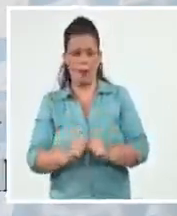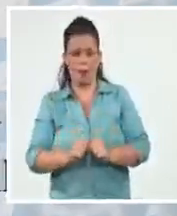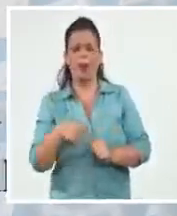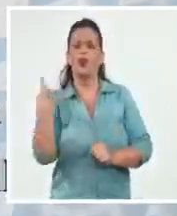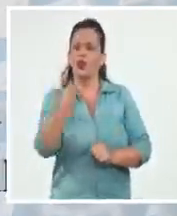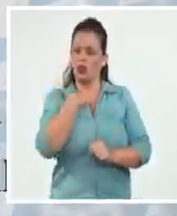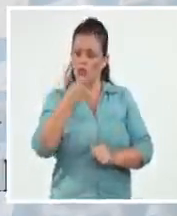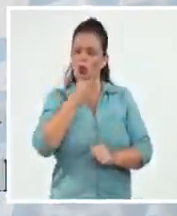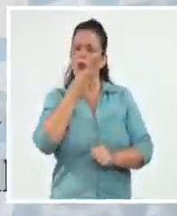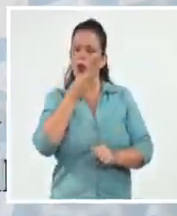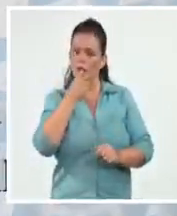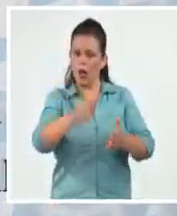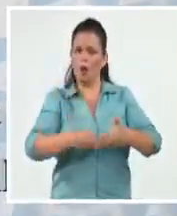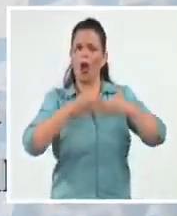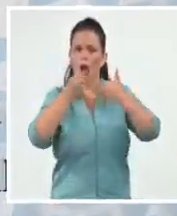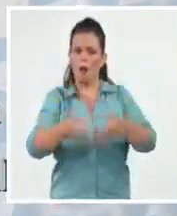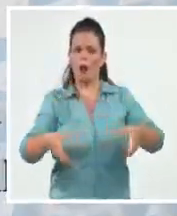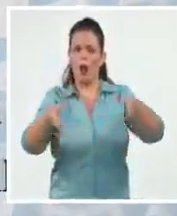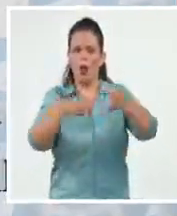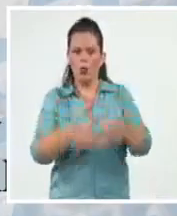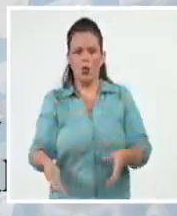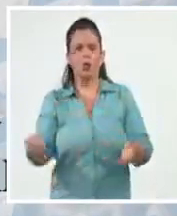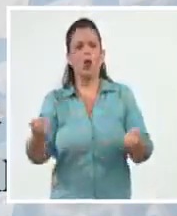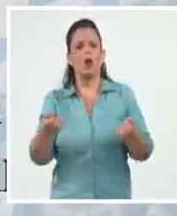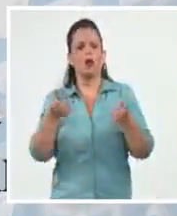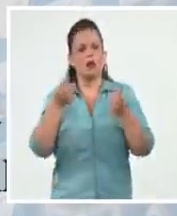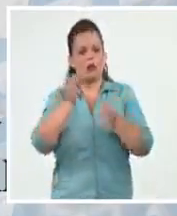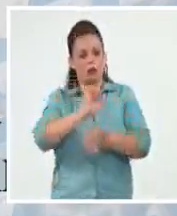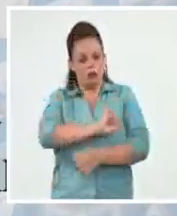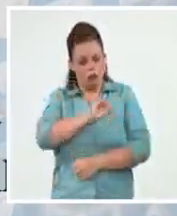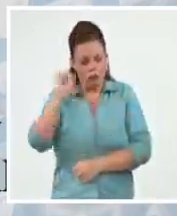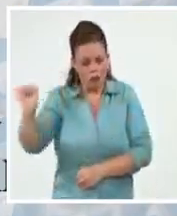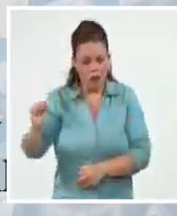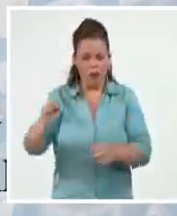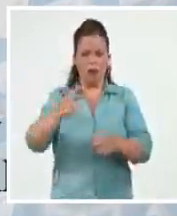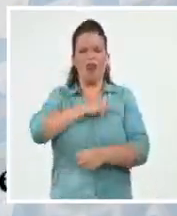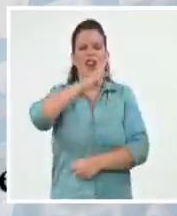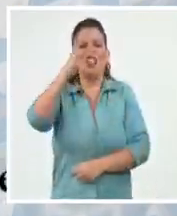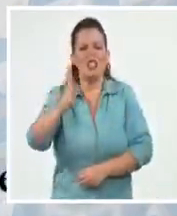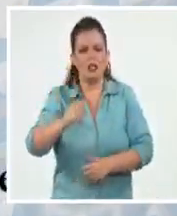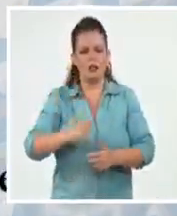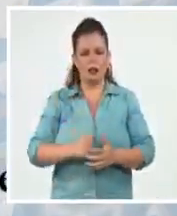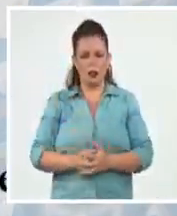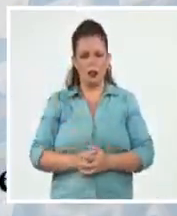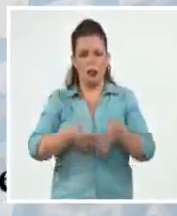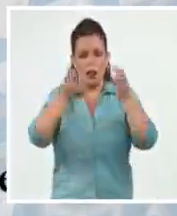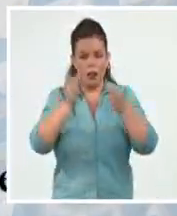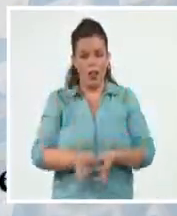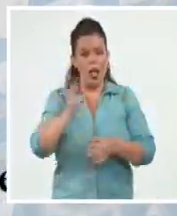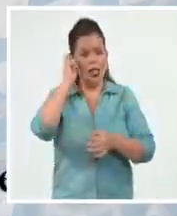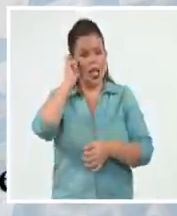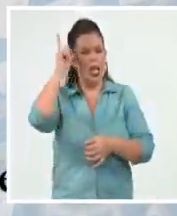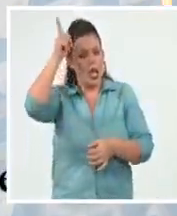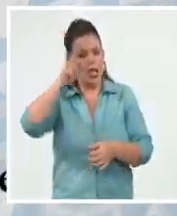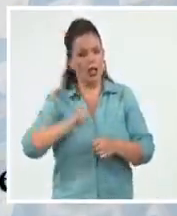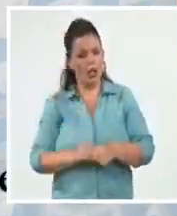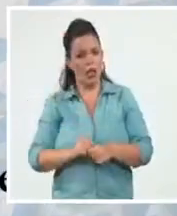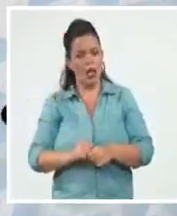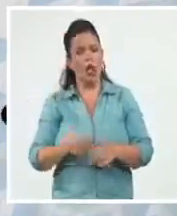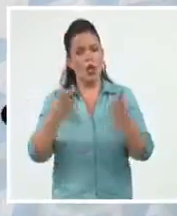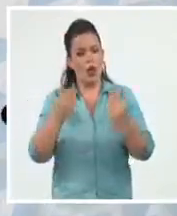cubano patriota en la isla es ser la inteligencia de ellos. Como, ¿sabes? Muchos ejércitos del mundo tienen su